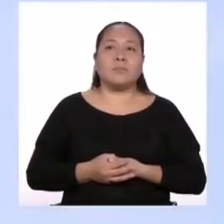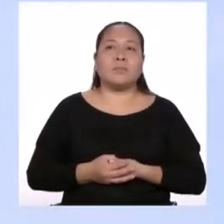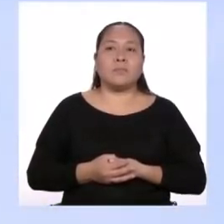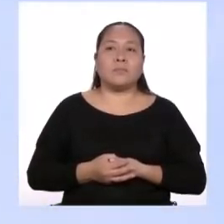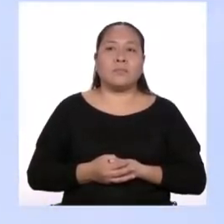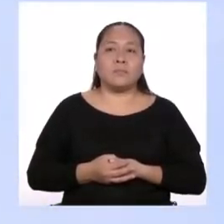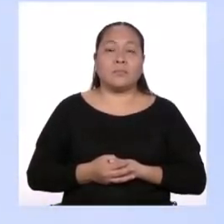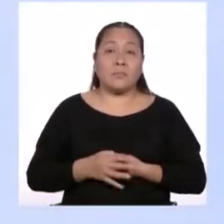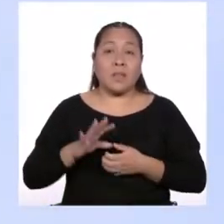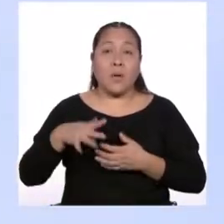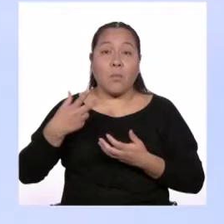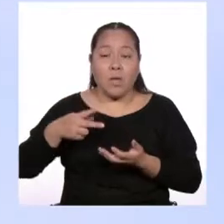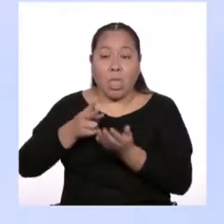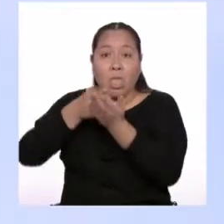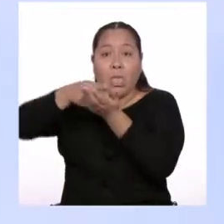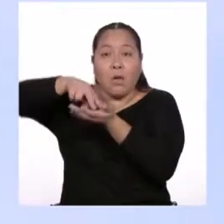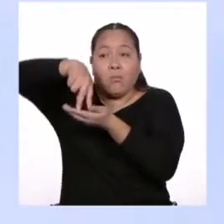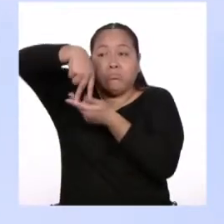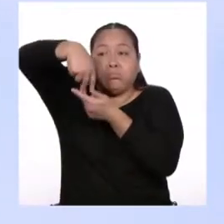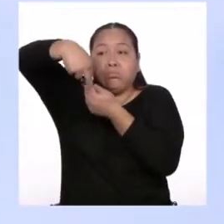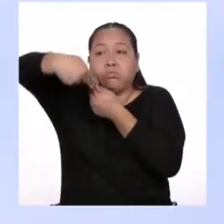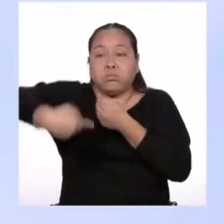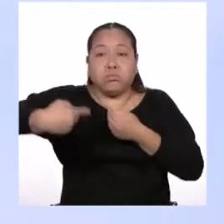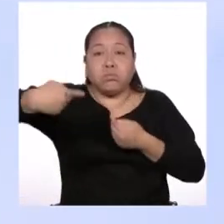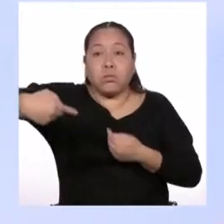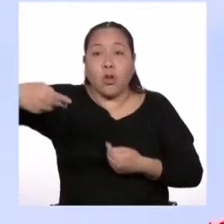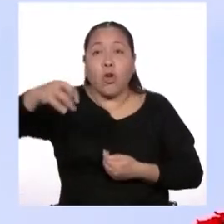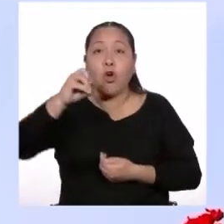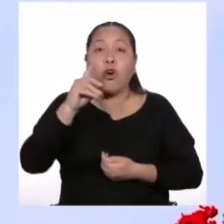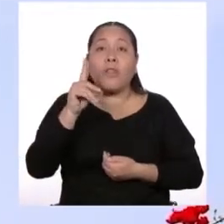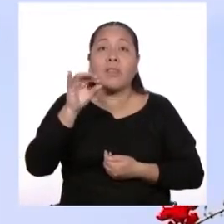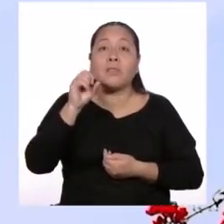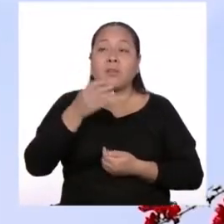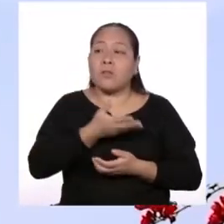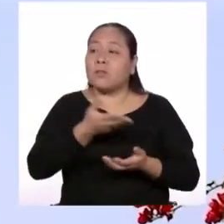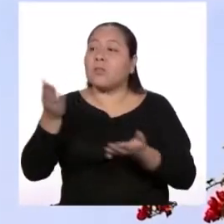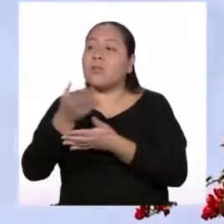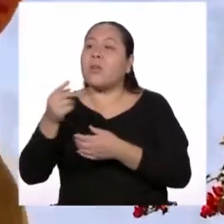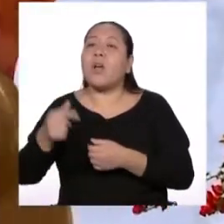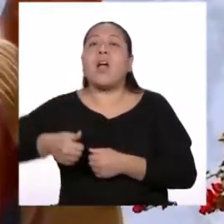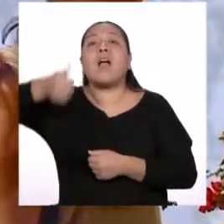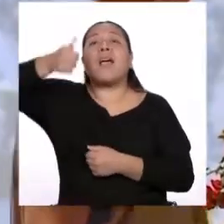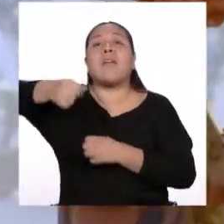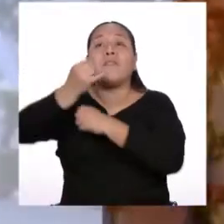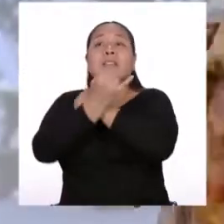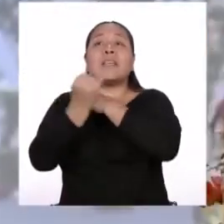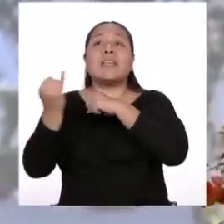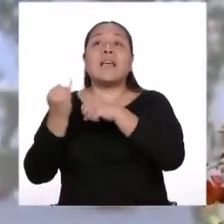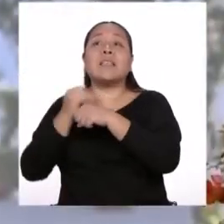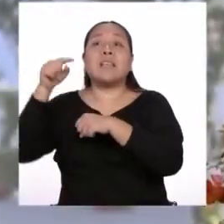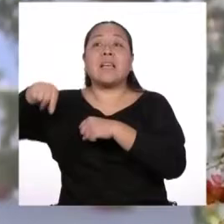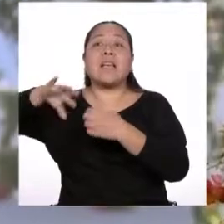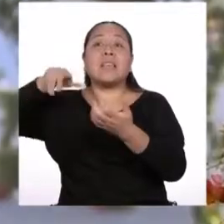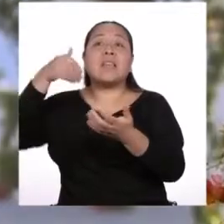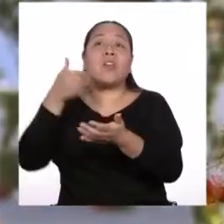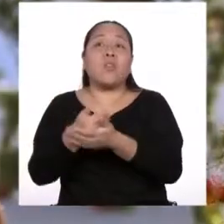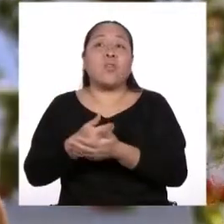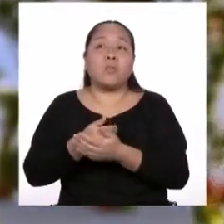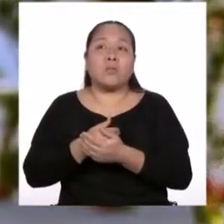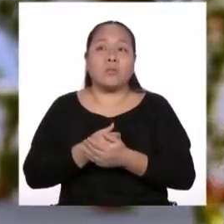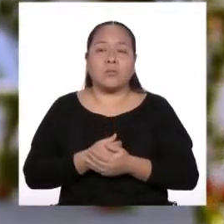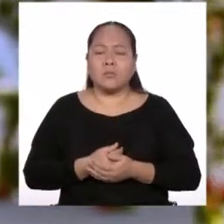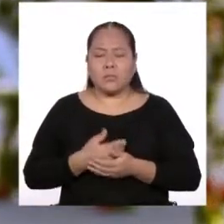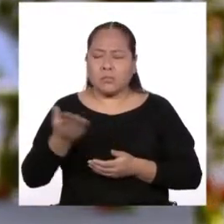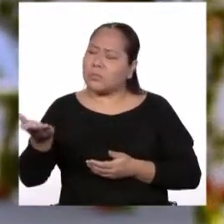Tras el naufragio, Odiseo fue llevado frente a los gobernantes de la isla a la que había llegado.